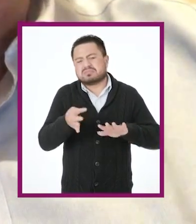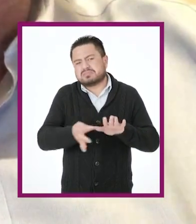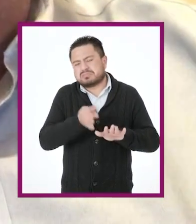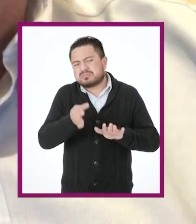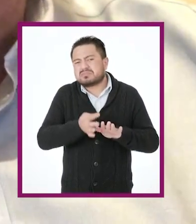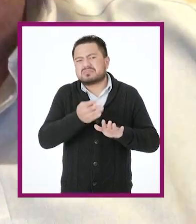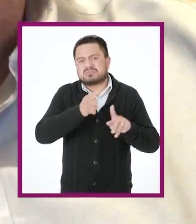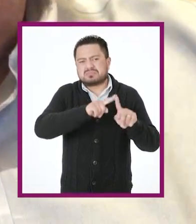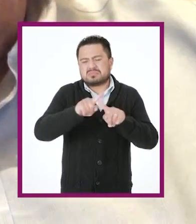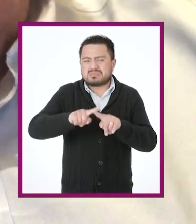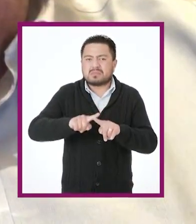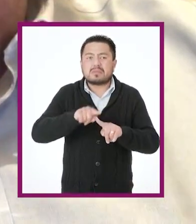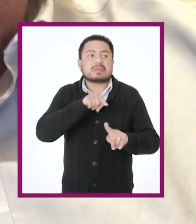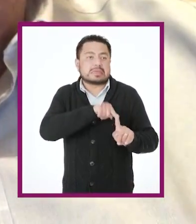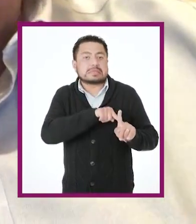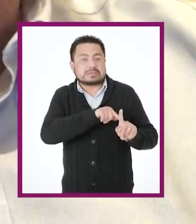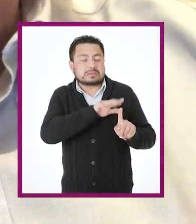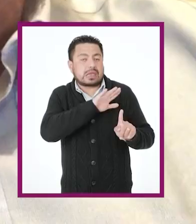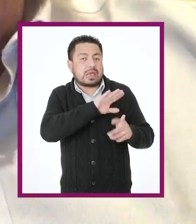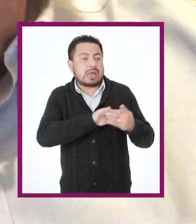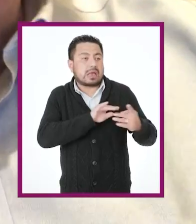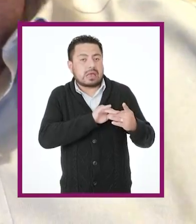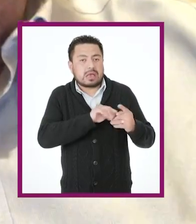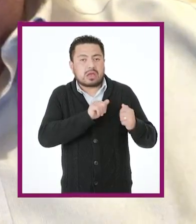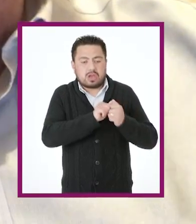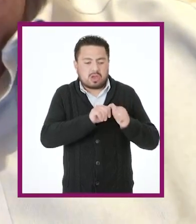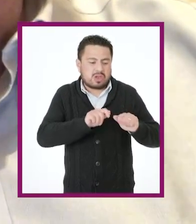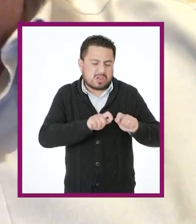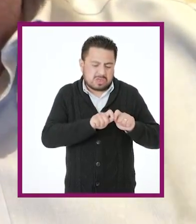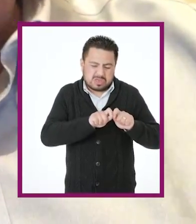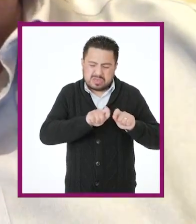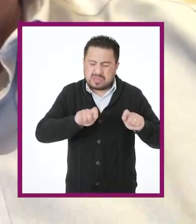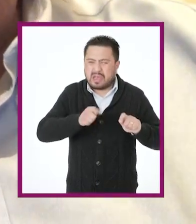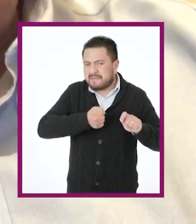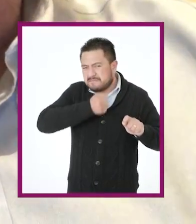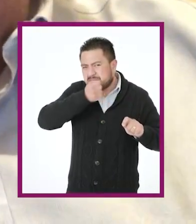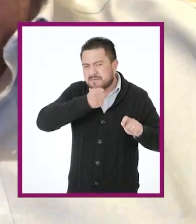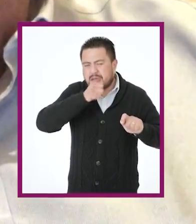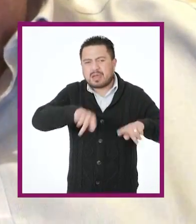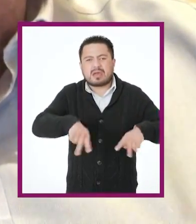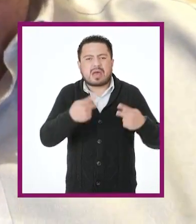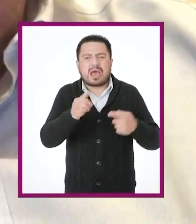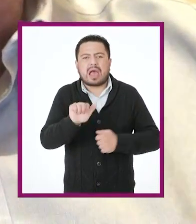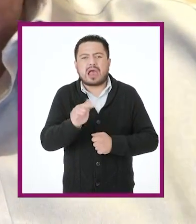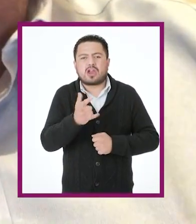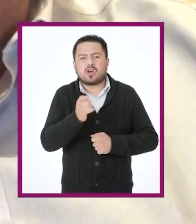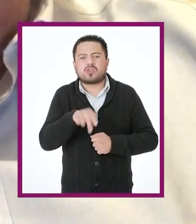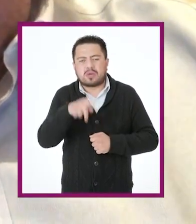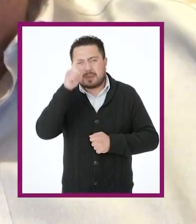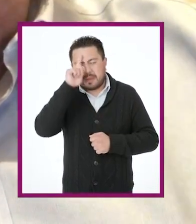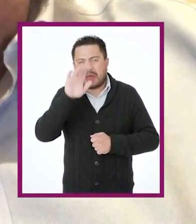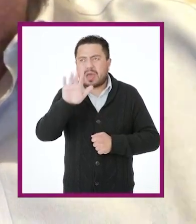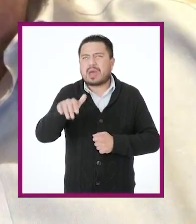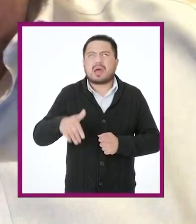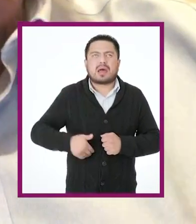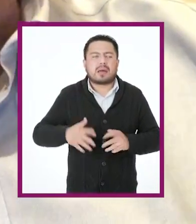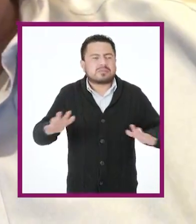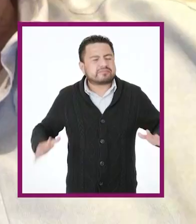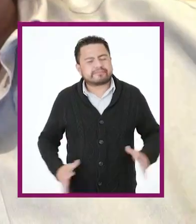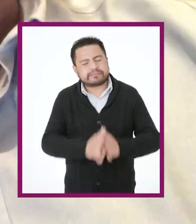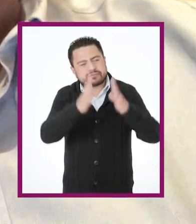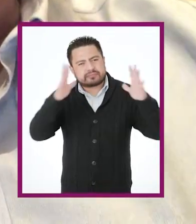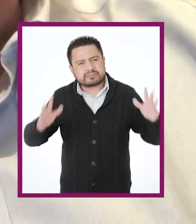de mercería y donde, además, deshilachaba camisas y trapos viejos que vendía como